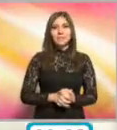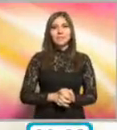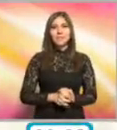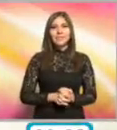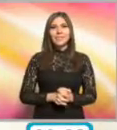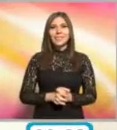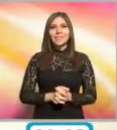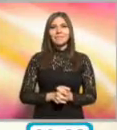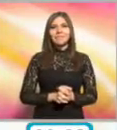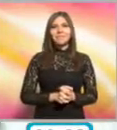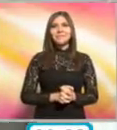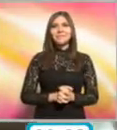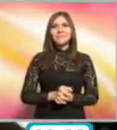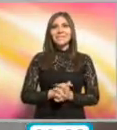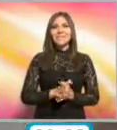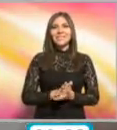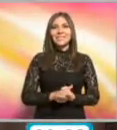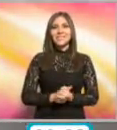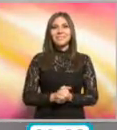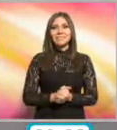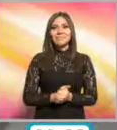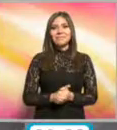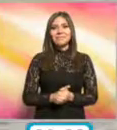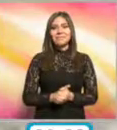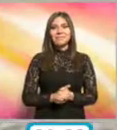sé que te duele.